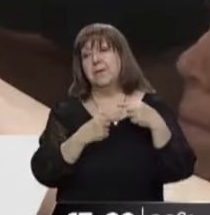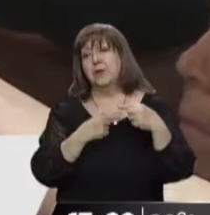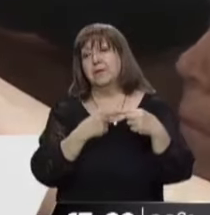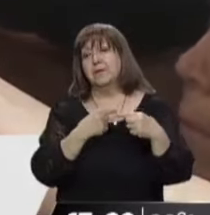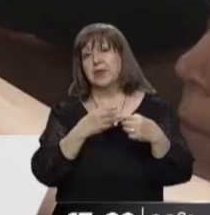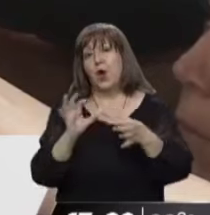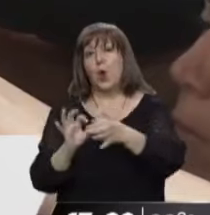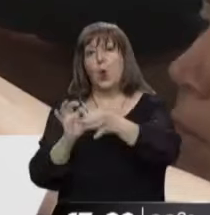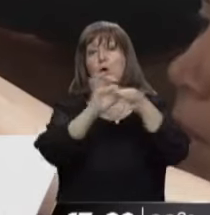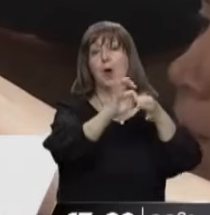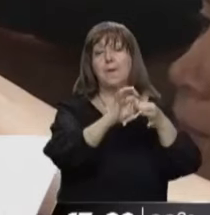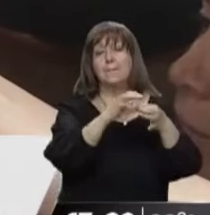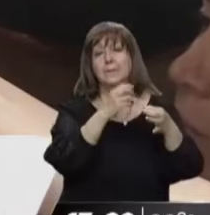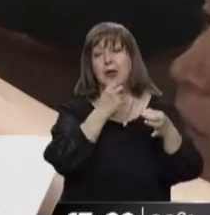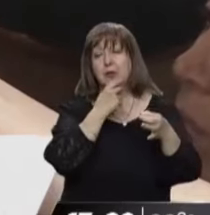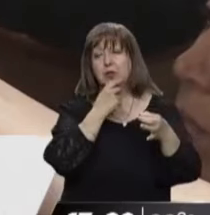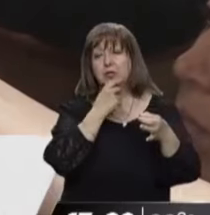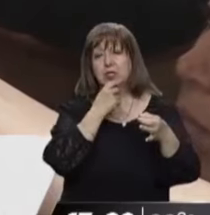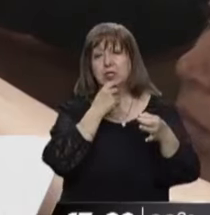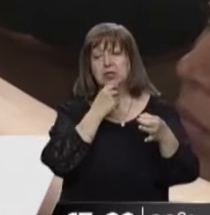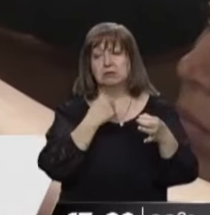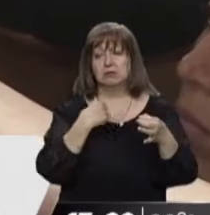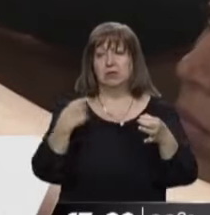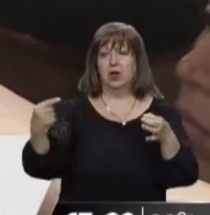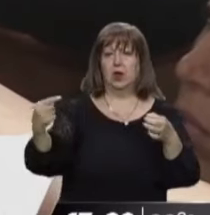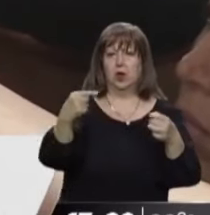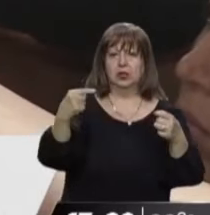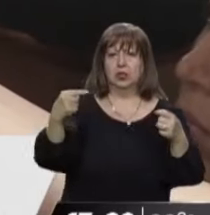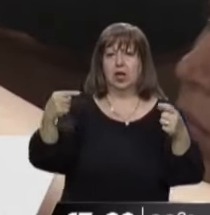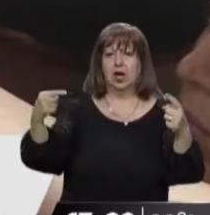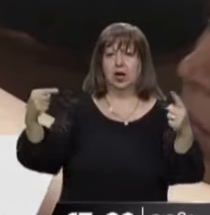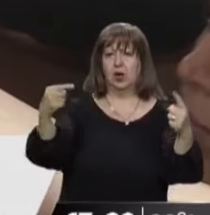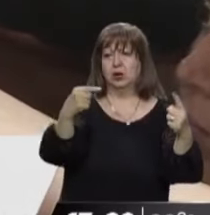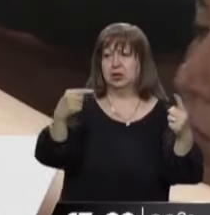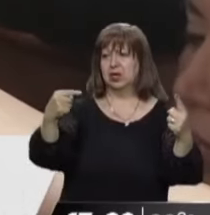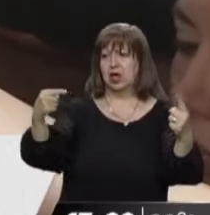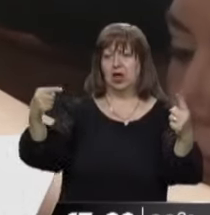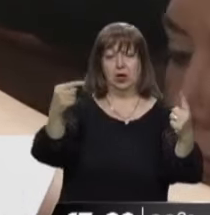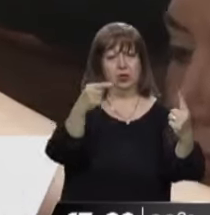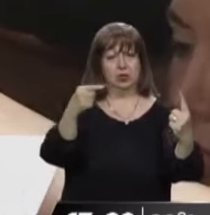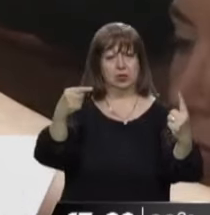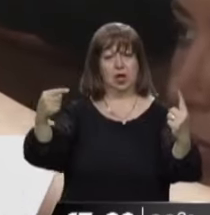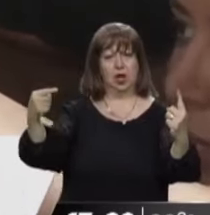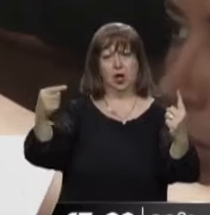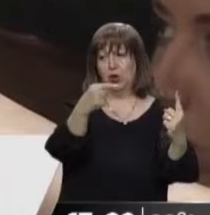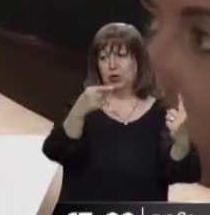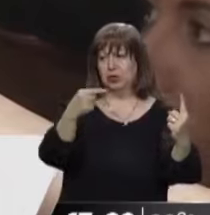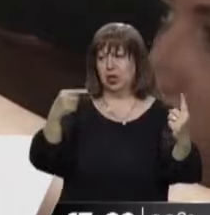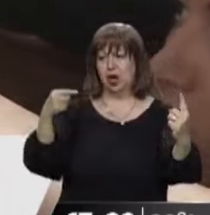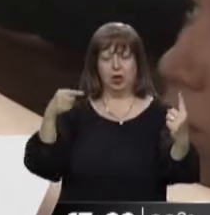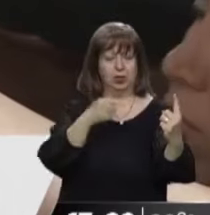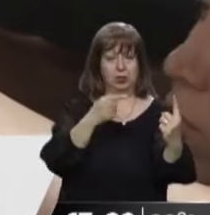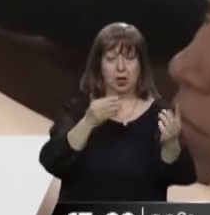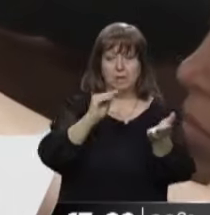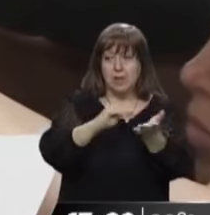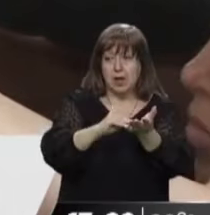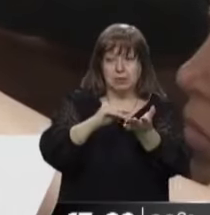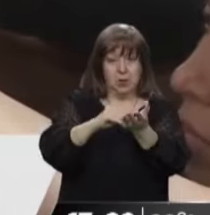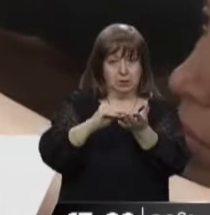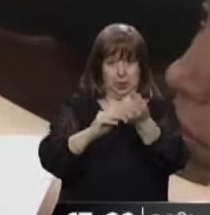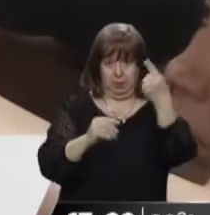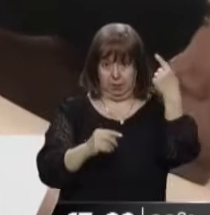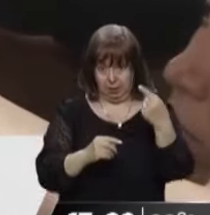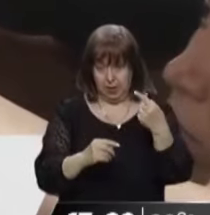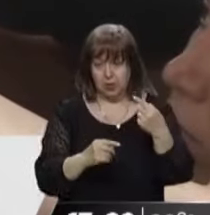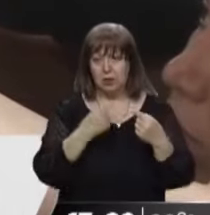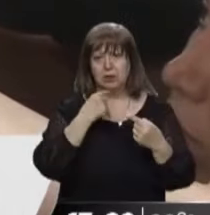Mendocina, resulta que paso a ser el peor. Y ahí empieza una serie de cosas que me gustaría que ustedes la hayan visto y la correlacionen. Primero,